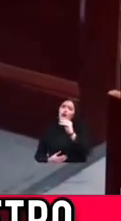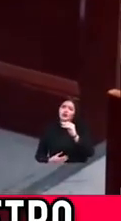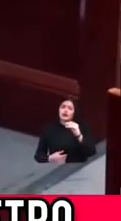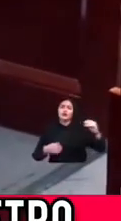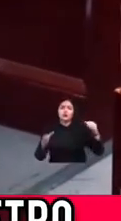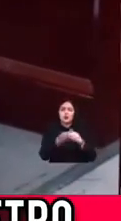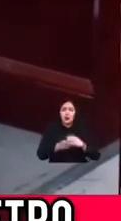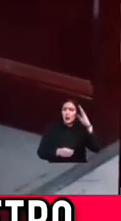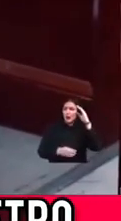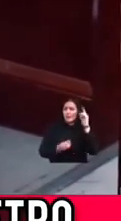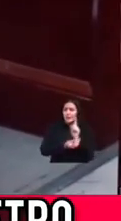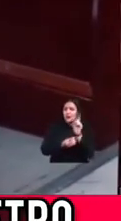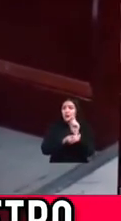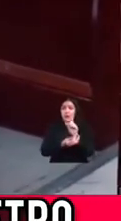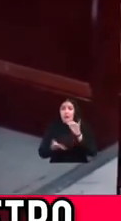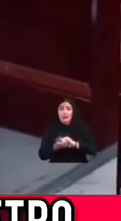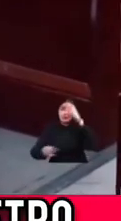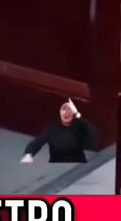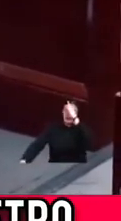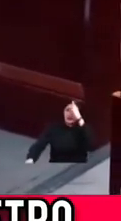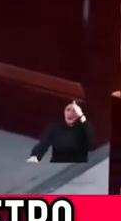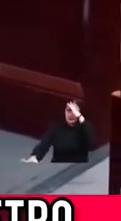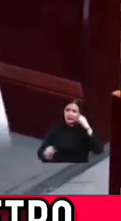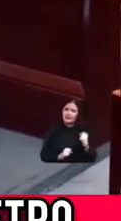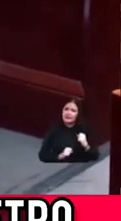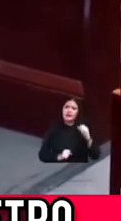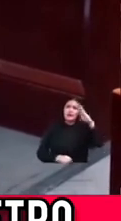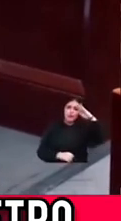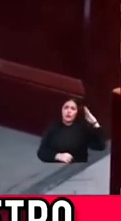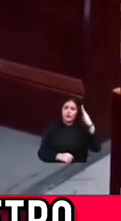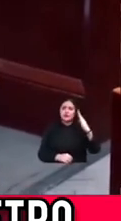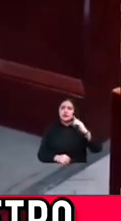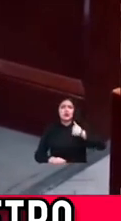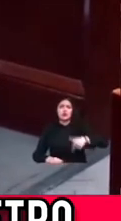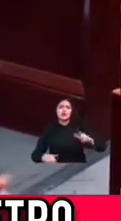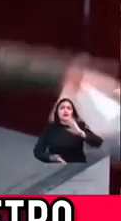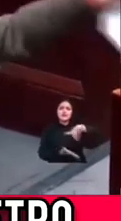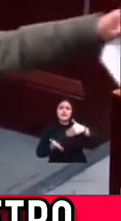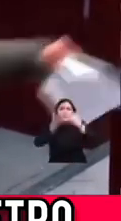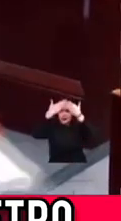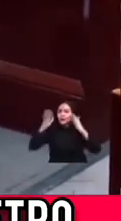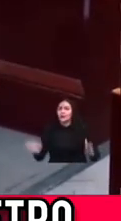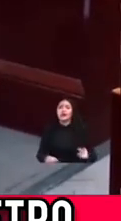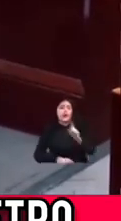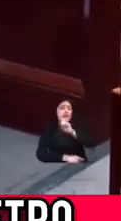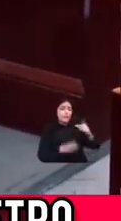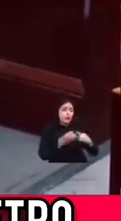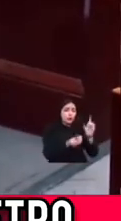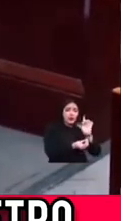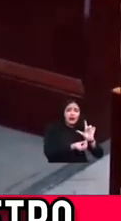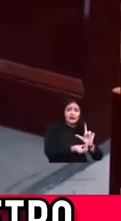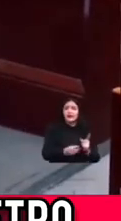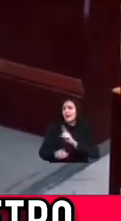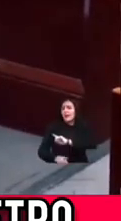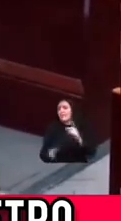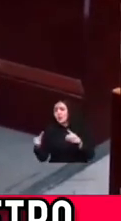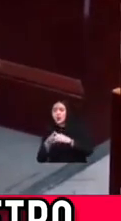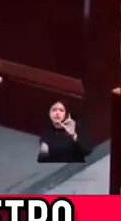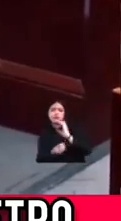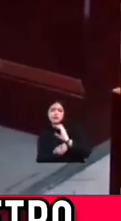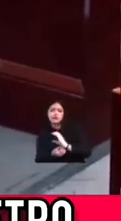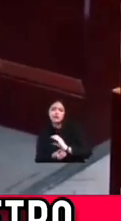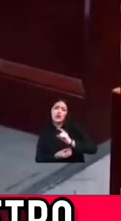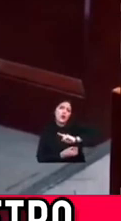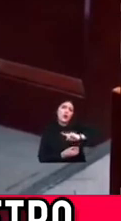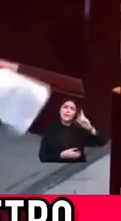colores políticos, porque el ejército y la policía no es del Centro Democrático, ni de los liberales, ni de los conservadores,